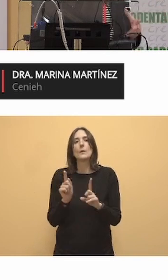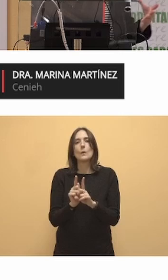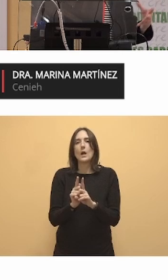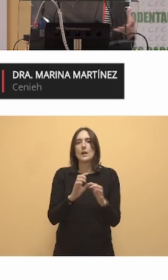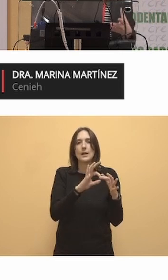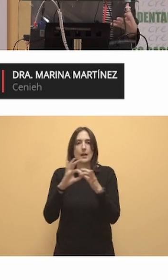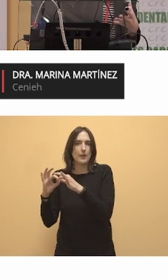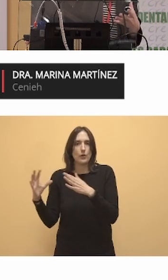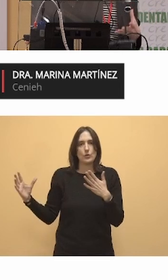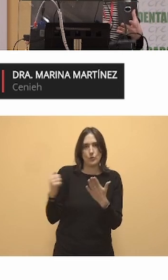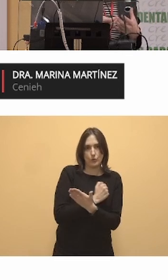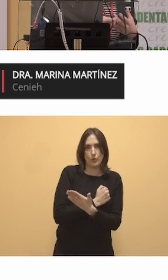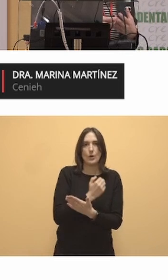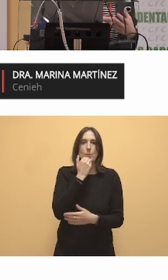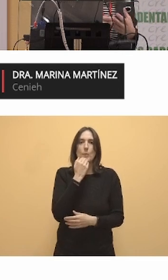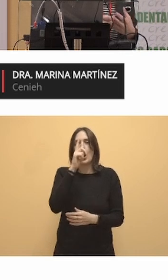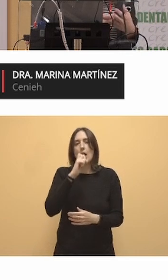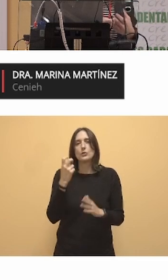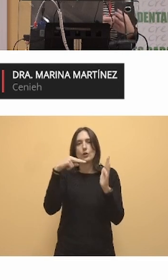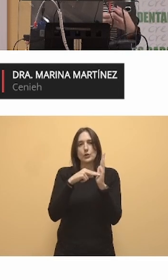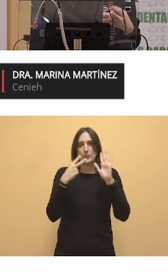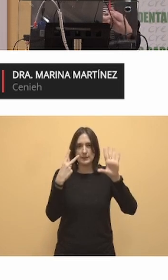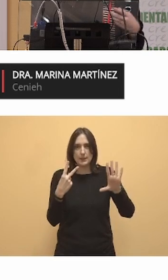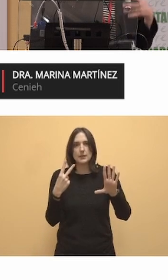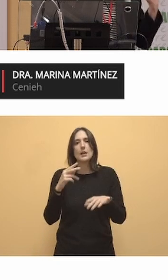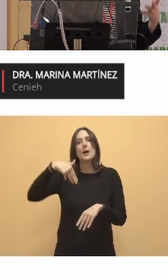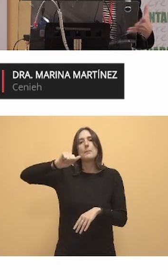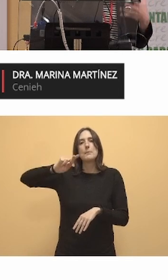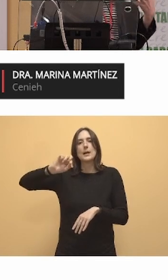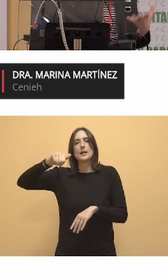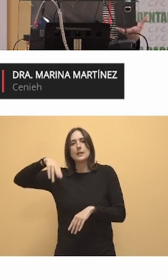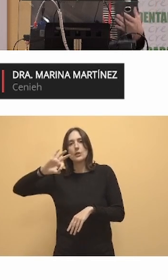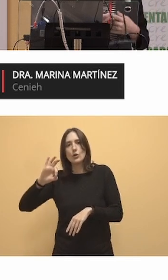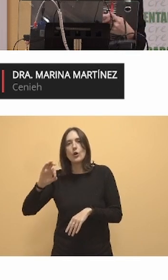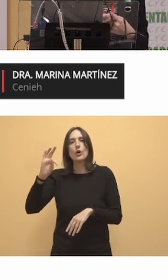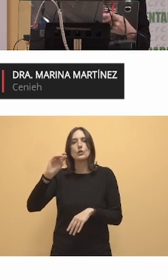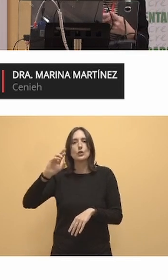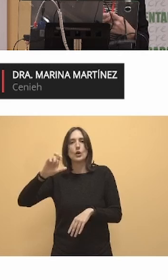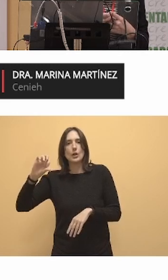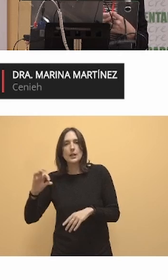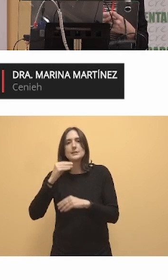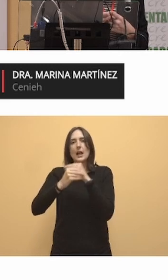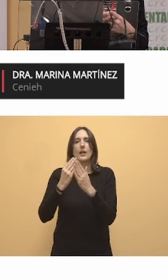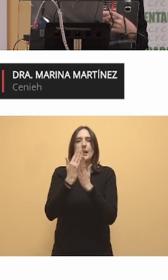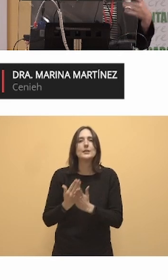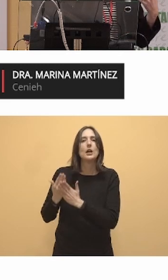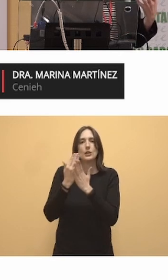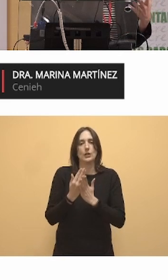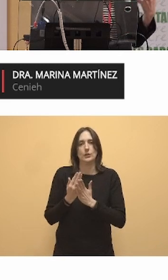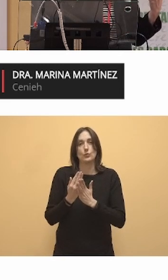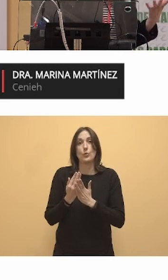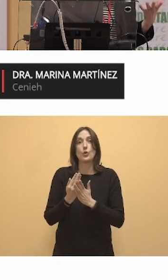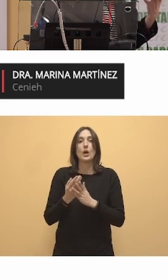está asociado. Es decir, en el año 2007, Martínón Torres y colaboradores hicieron un estudio en el